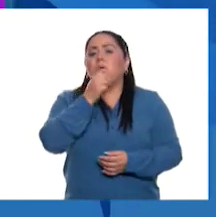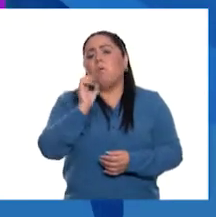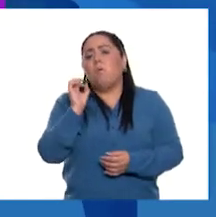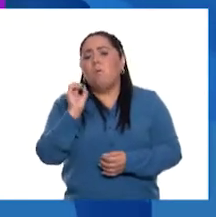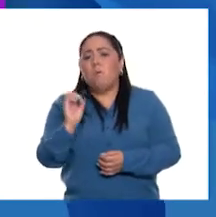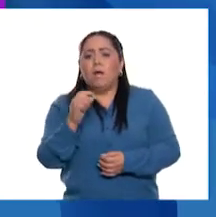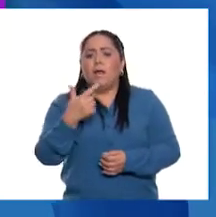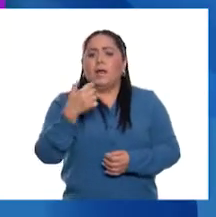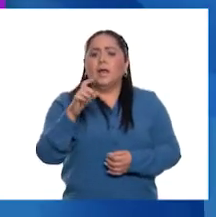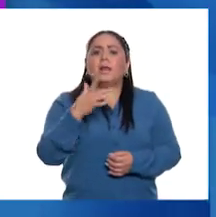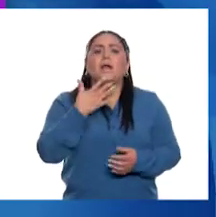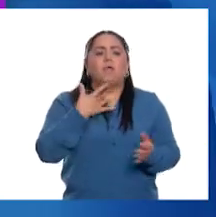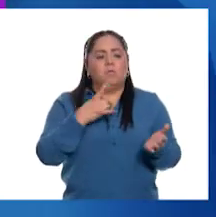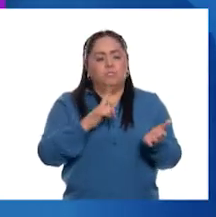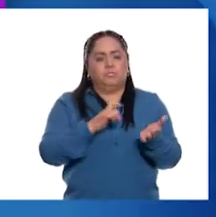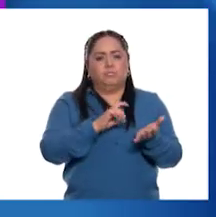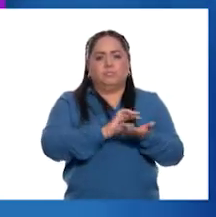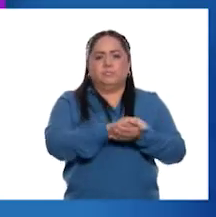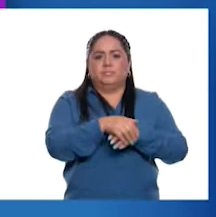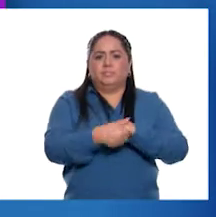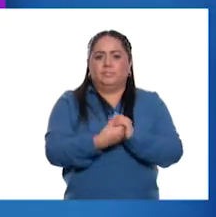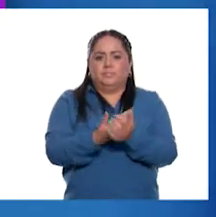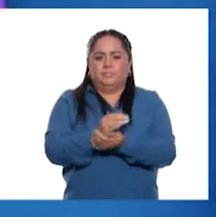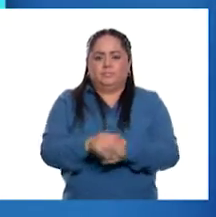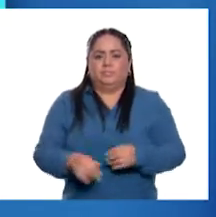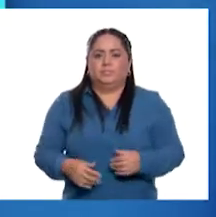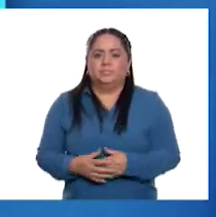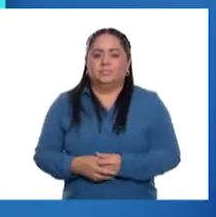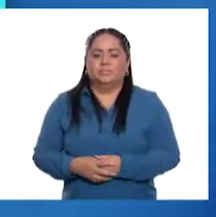o aplica desinfectante a base de agua y alcohol.